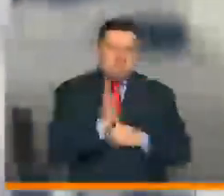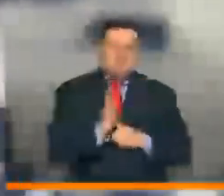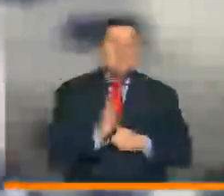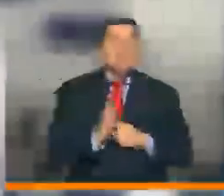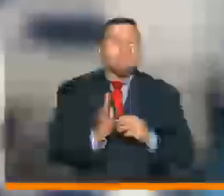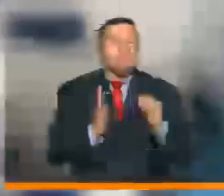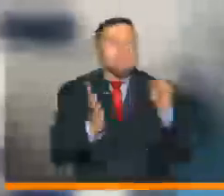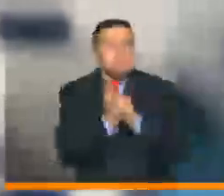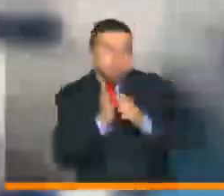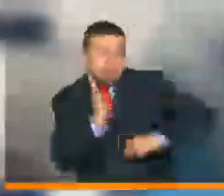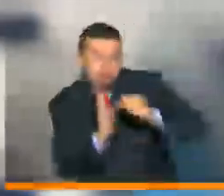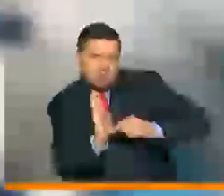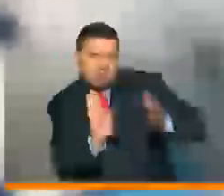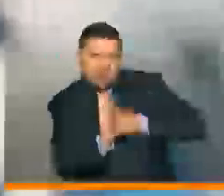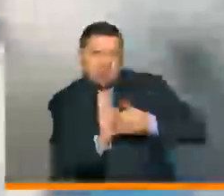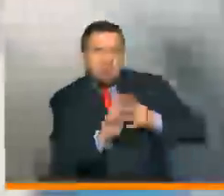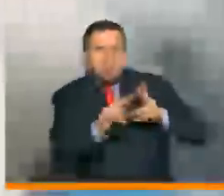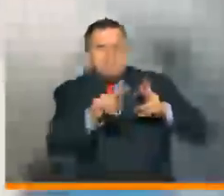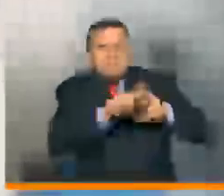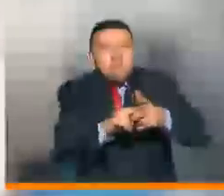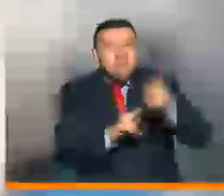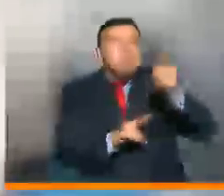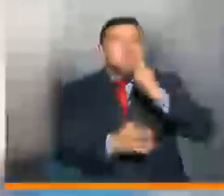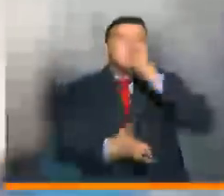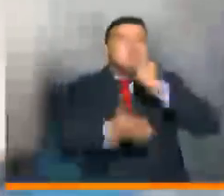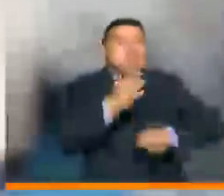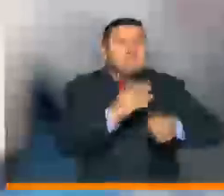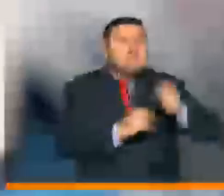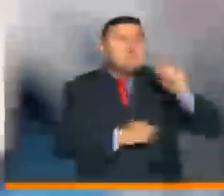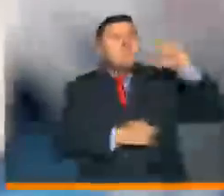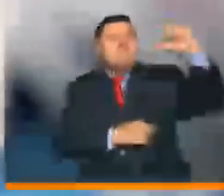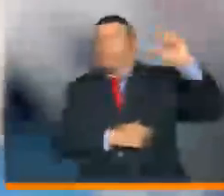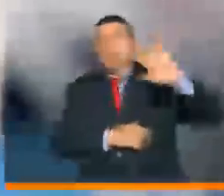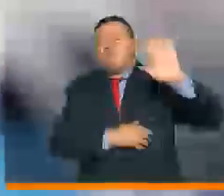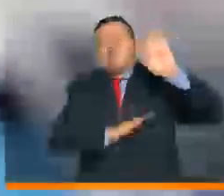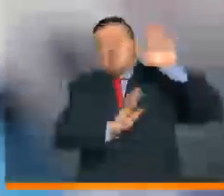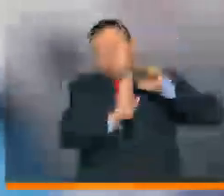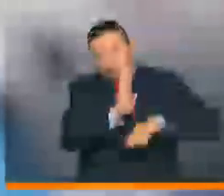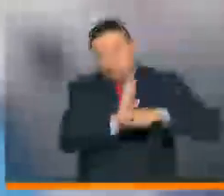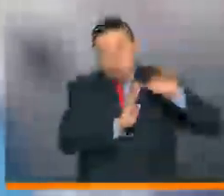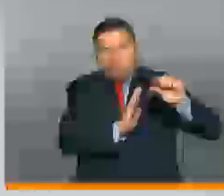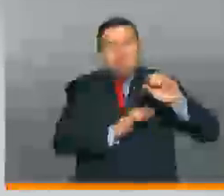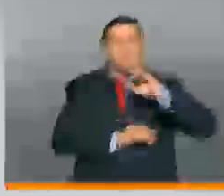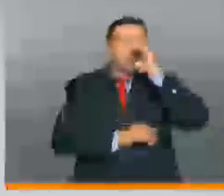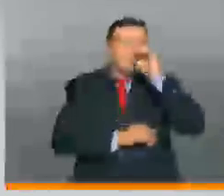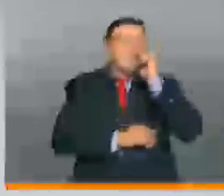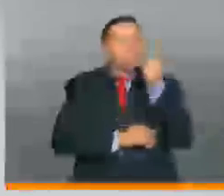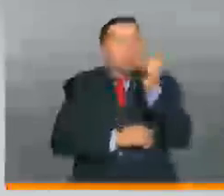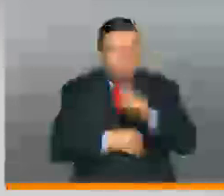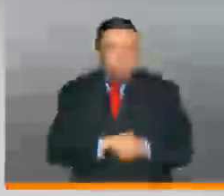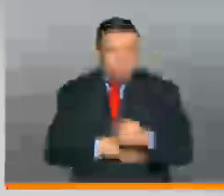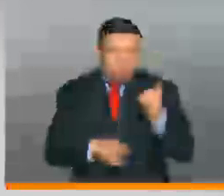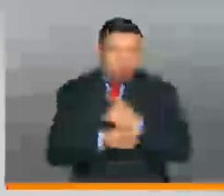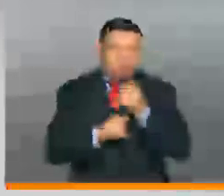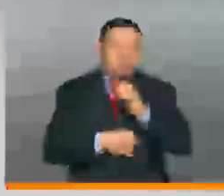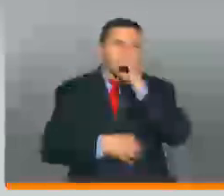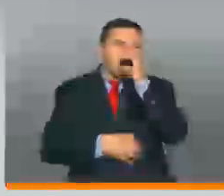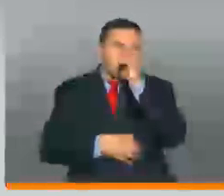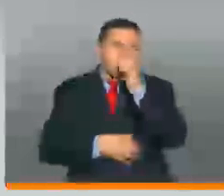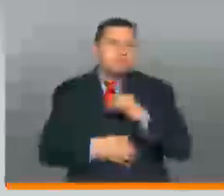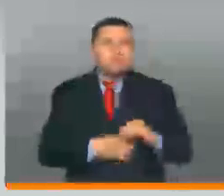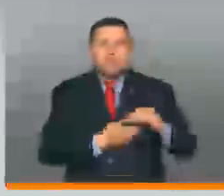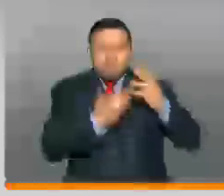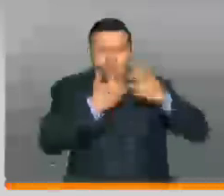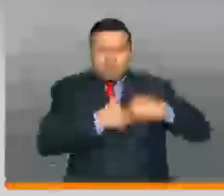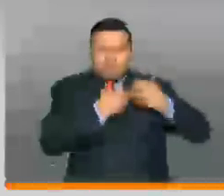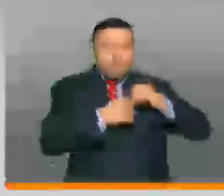acto administrativo donde está la suspensión o el diferimiento del arancel al oxígeno y a los concentradores de oxígeno. También usaremos el oxígeno líquido